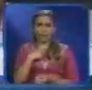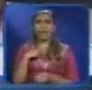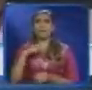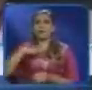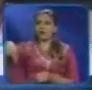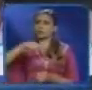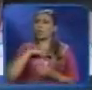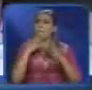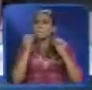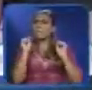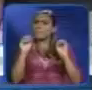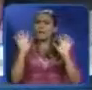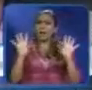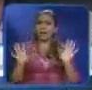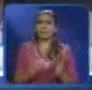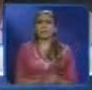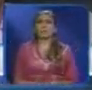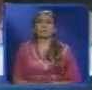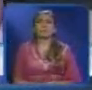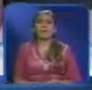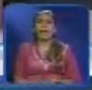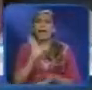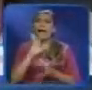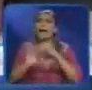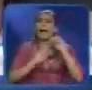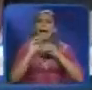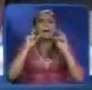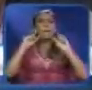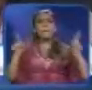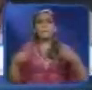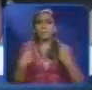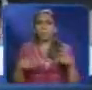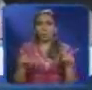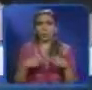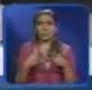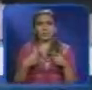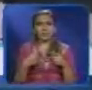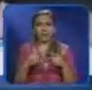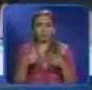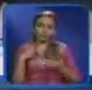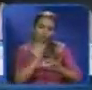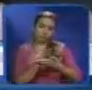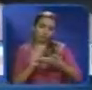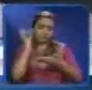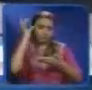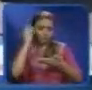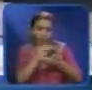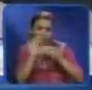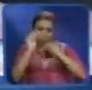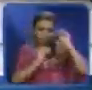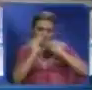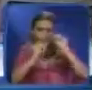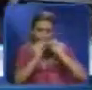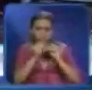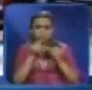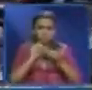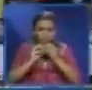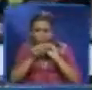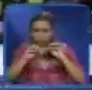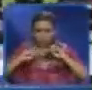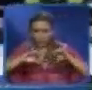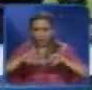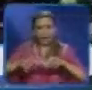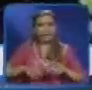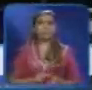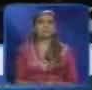maravilloso. Es hacer la música, componerla, arreglarla, producirla. Cava se